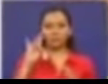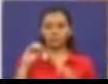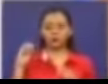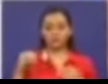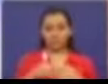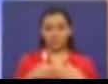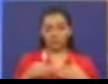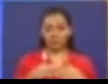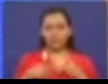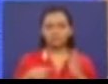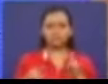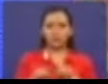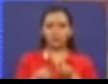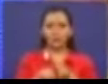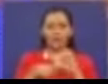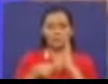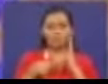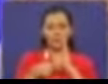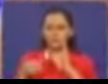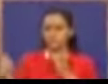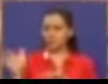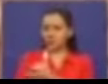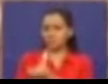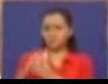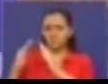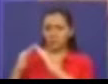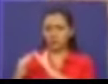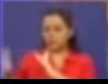pagaba el mismo impuesto que el padre de familia con 6 hijos y la suegra